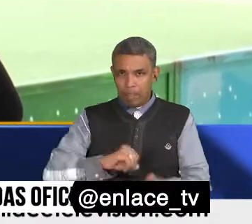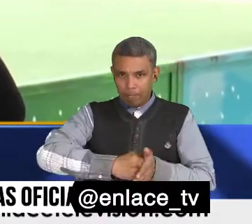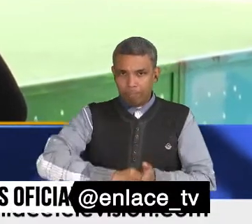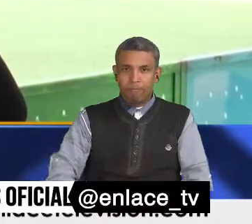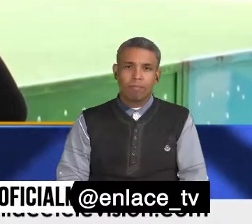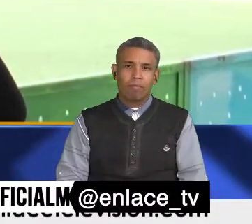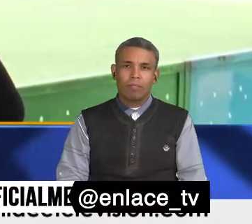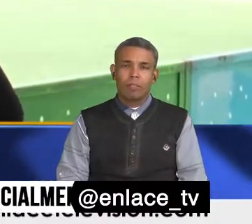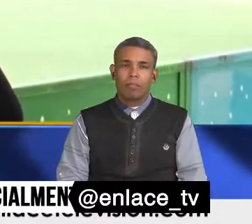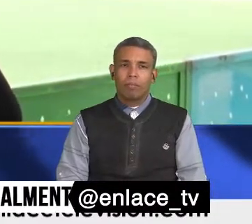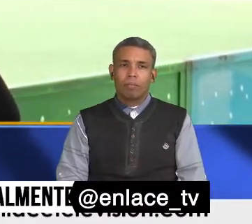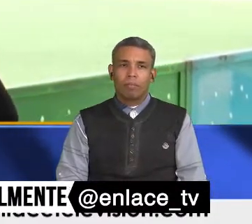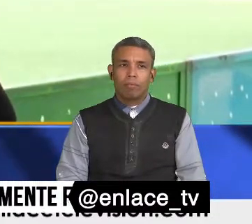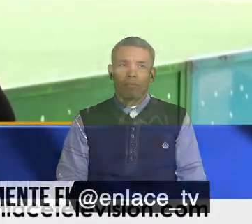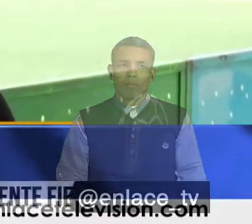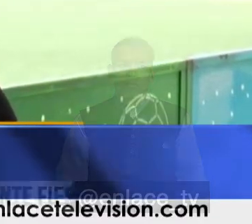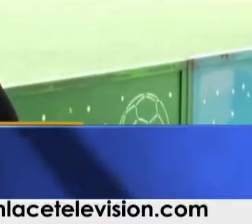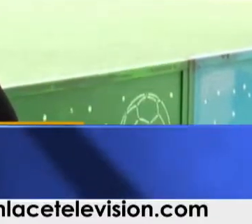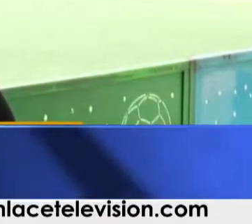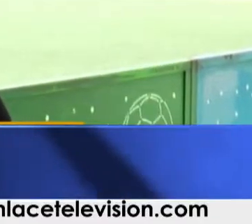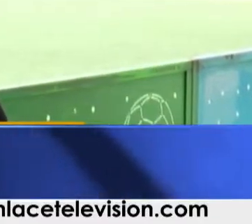volvemos.